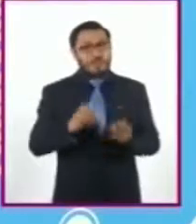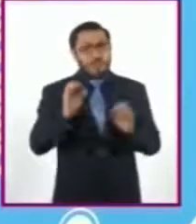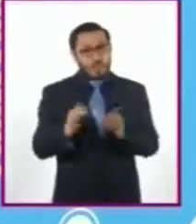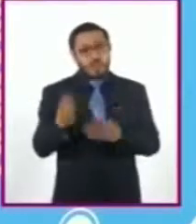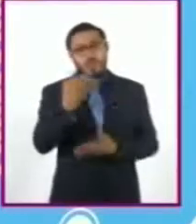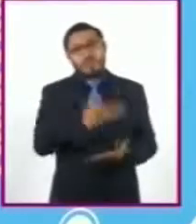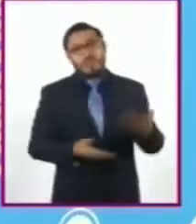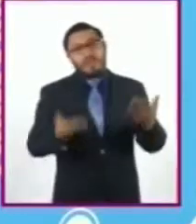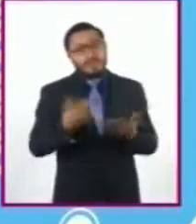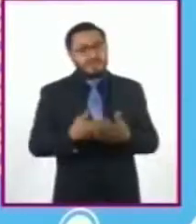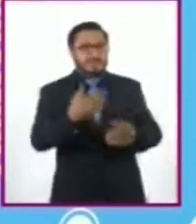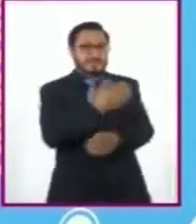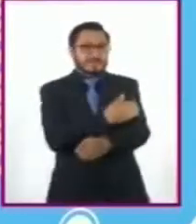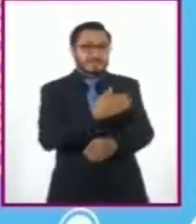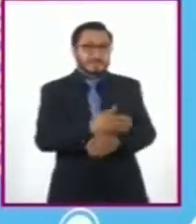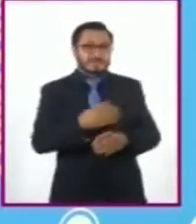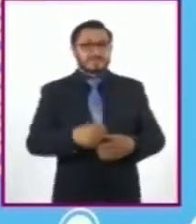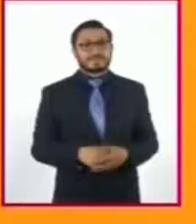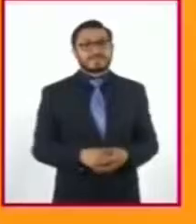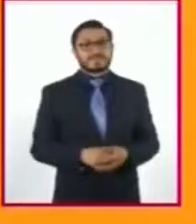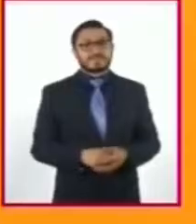compartirlas con sus compañeros.